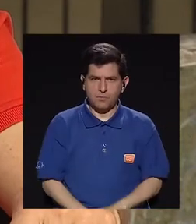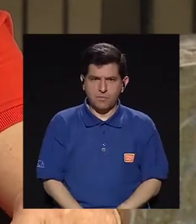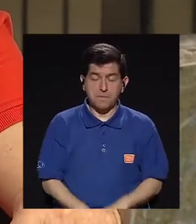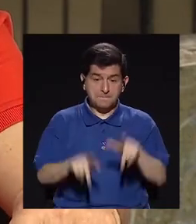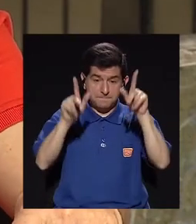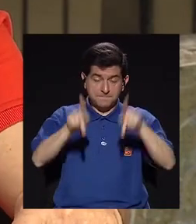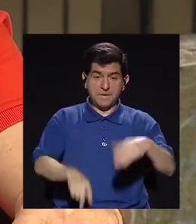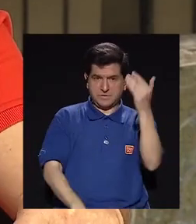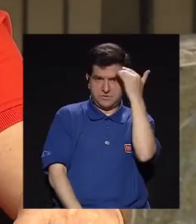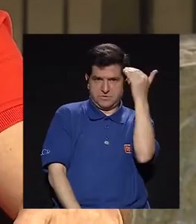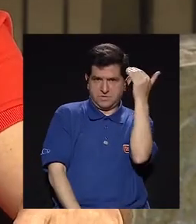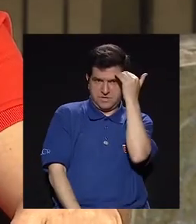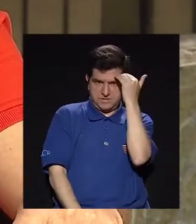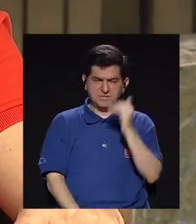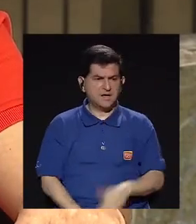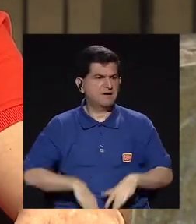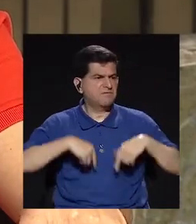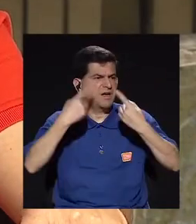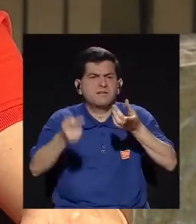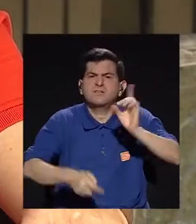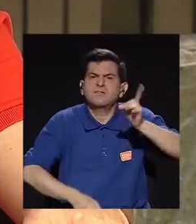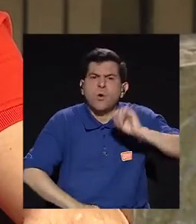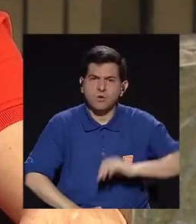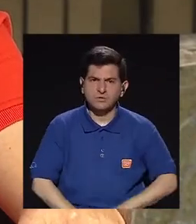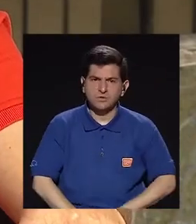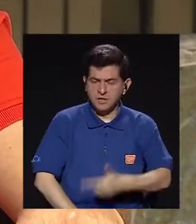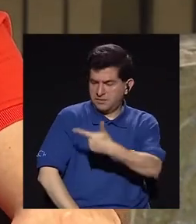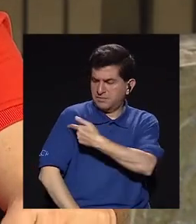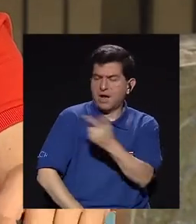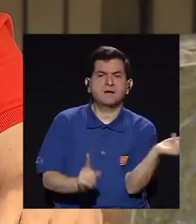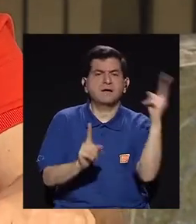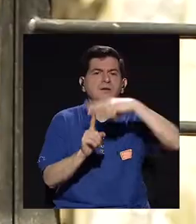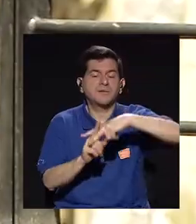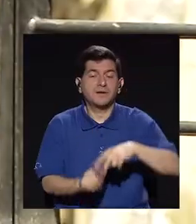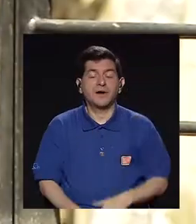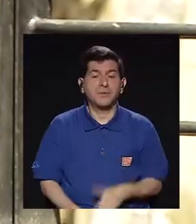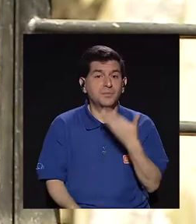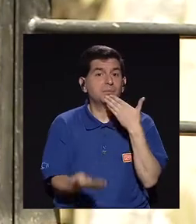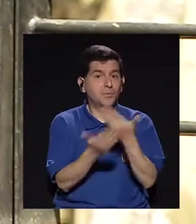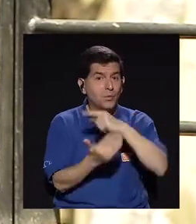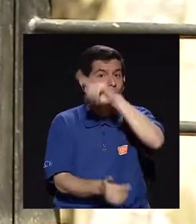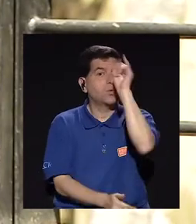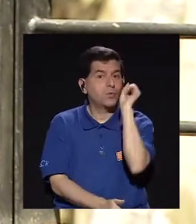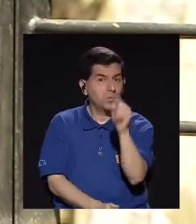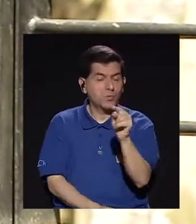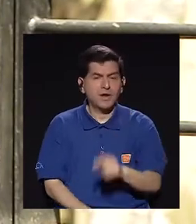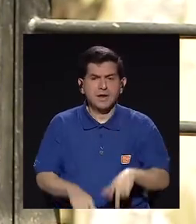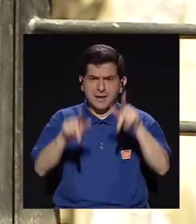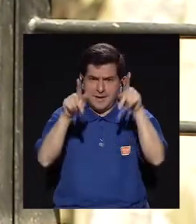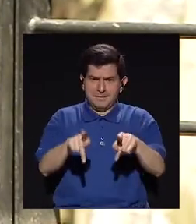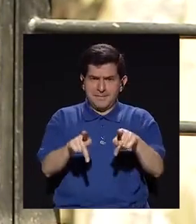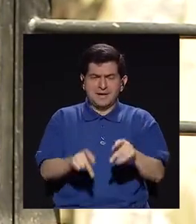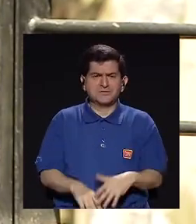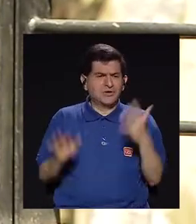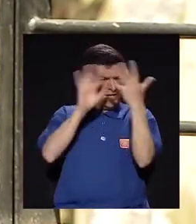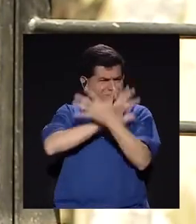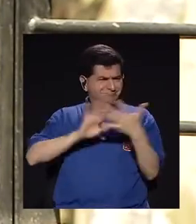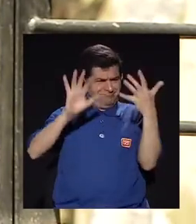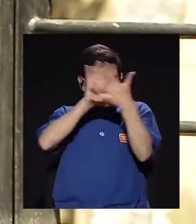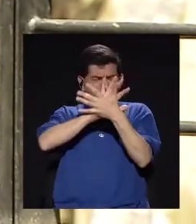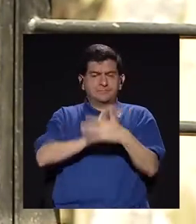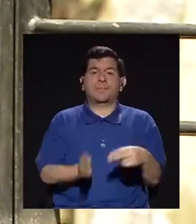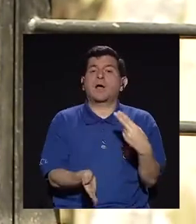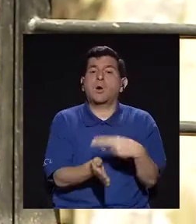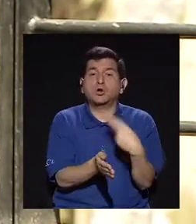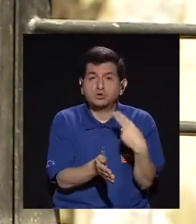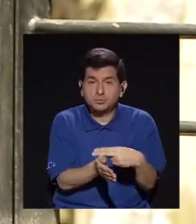de tal manera que las personas sepan a dónde pueden acudir a vacunarse? Sí, es una excelente pregunta porque muchas veces las personas se